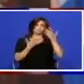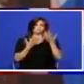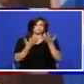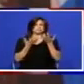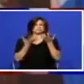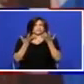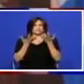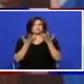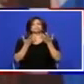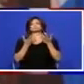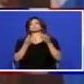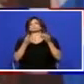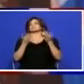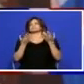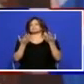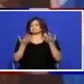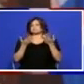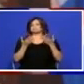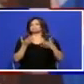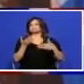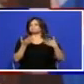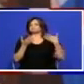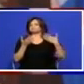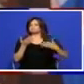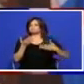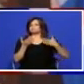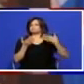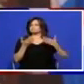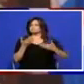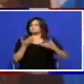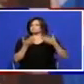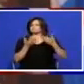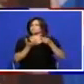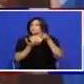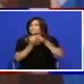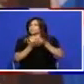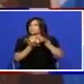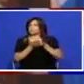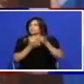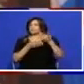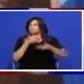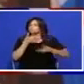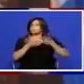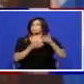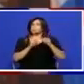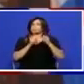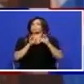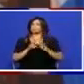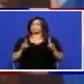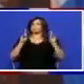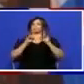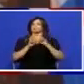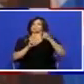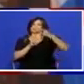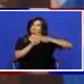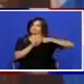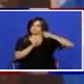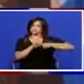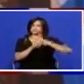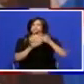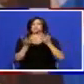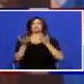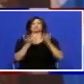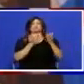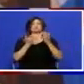en la medida en que nos lo permitan las finanzas públicas en seguir dignificando los salarios de los